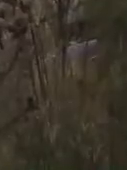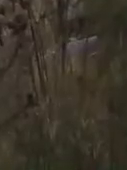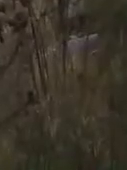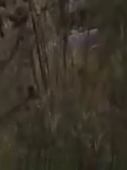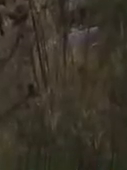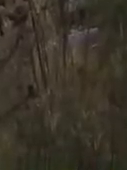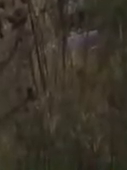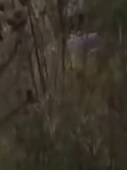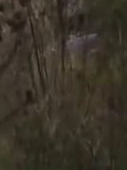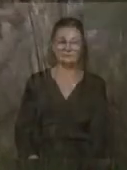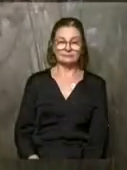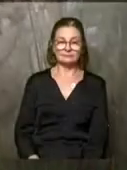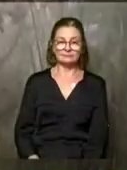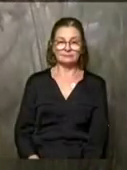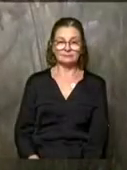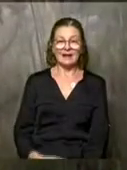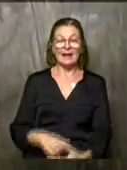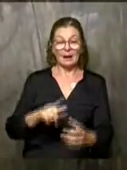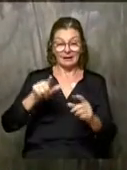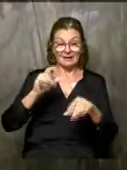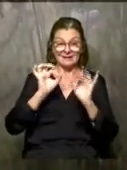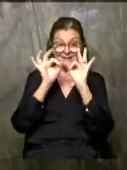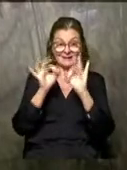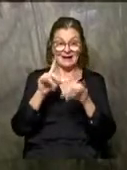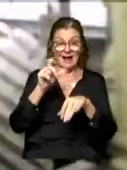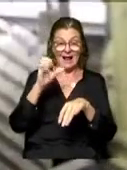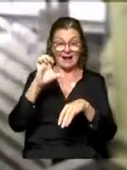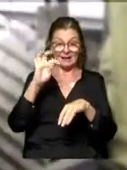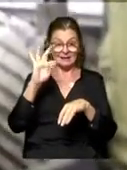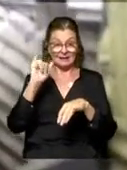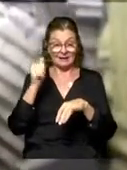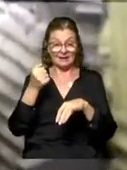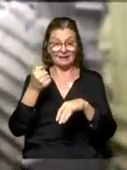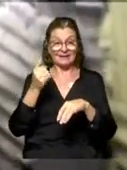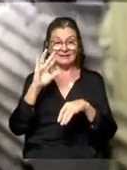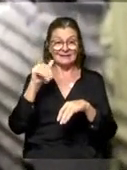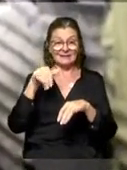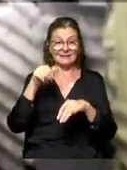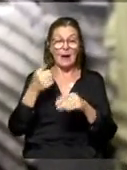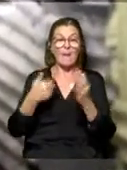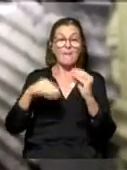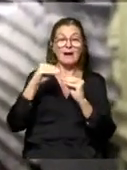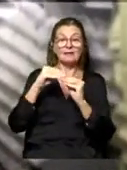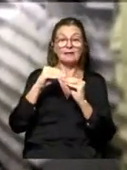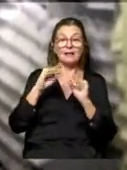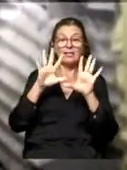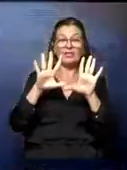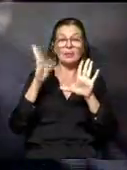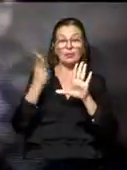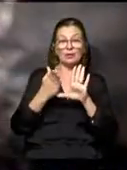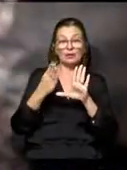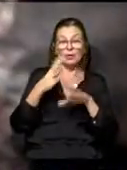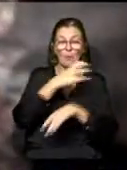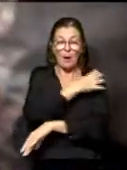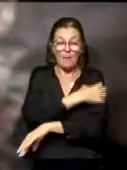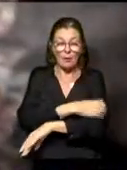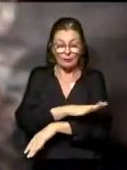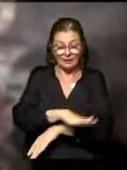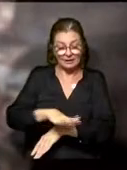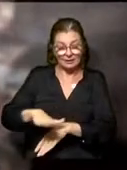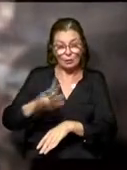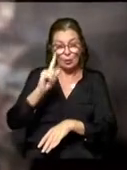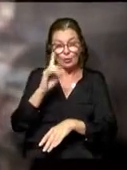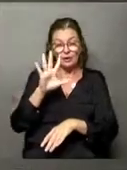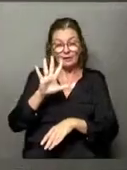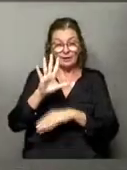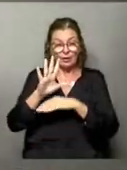En instantes, en la letra chica. En Uruguay, más del 10% de la población es pobre y uno de cada 5 niños